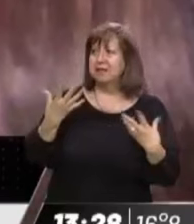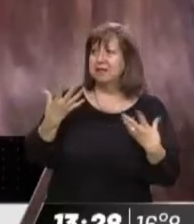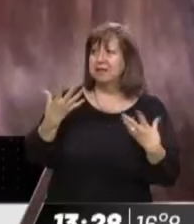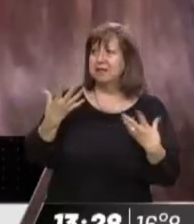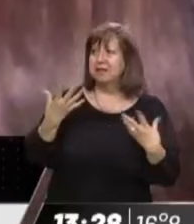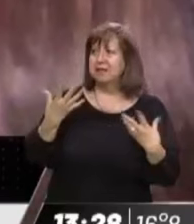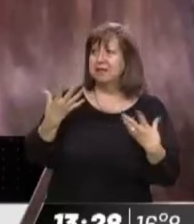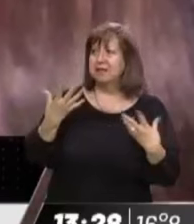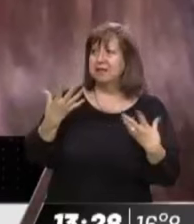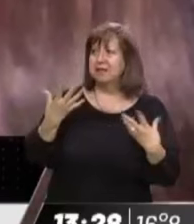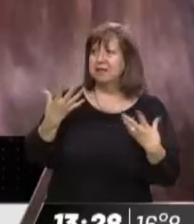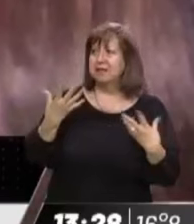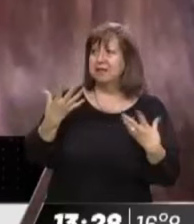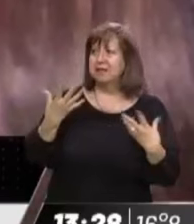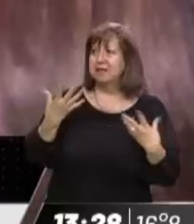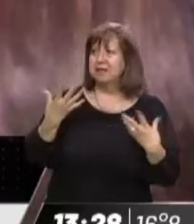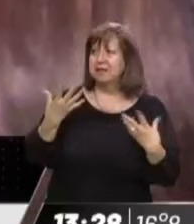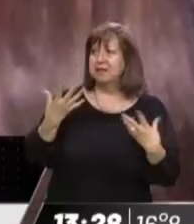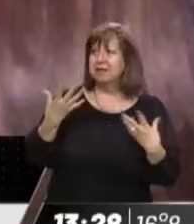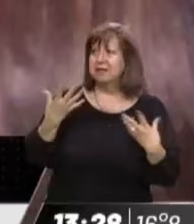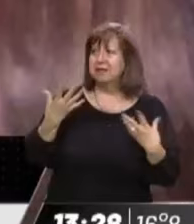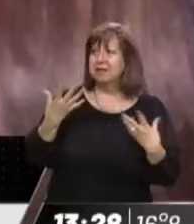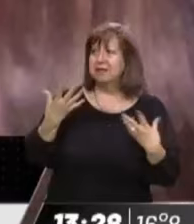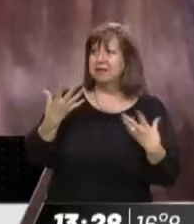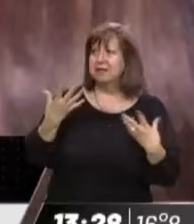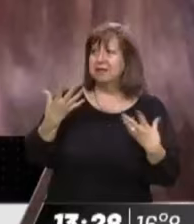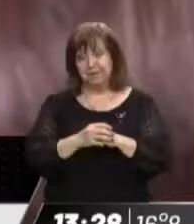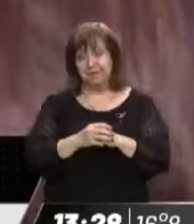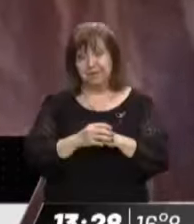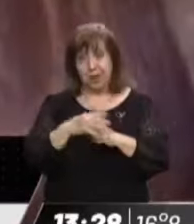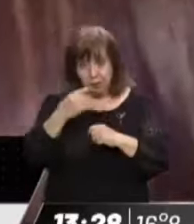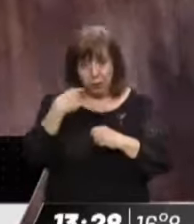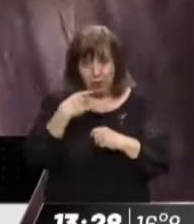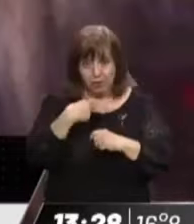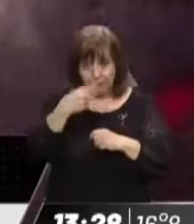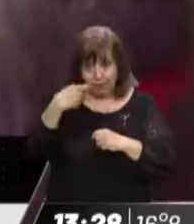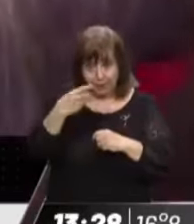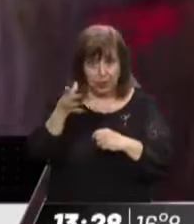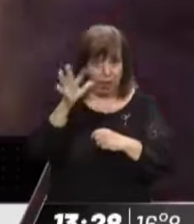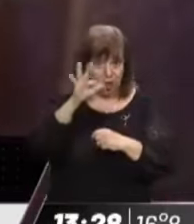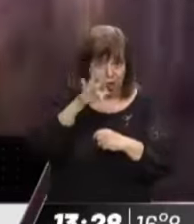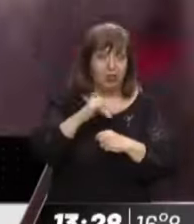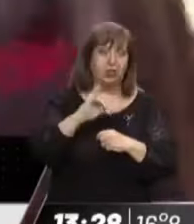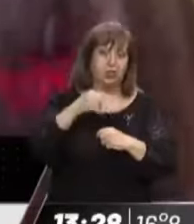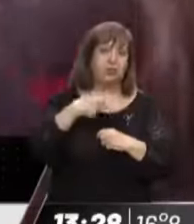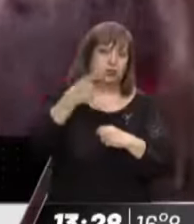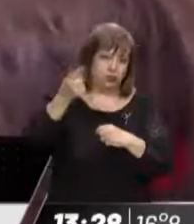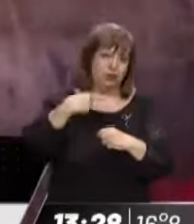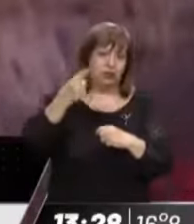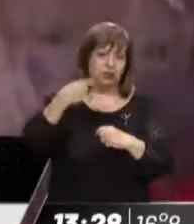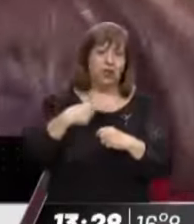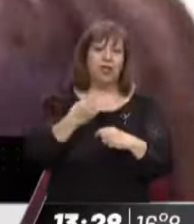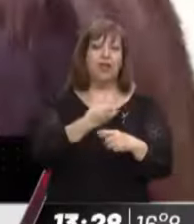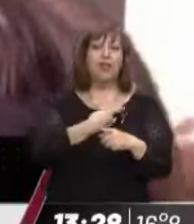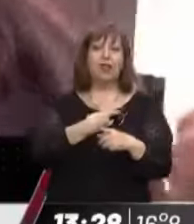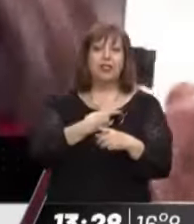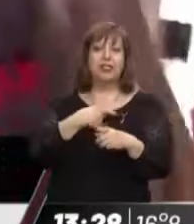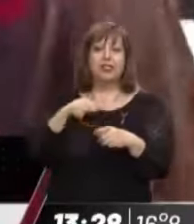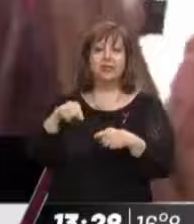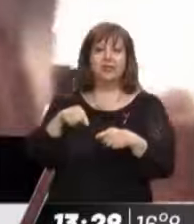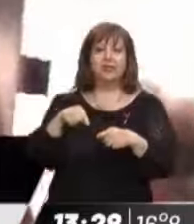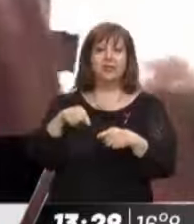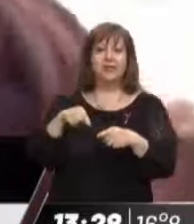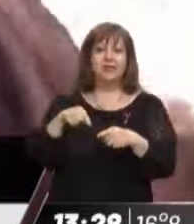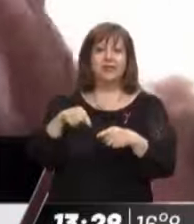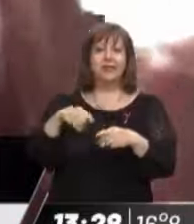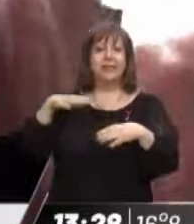Sí, gracias. Chicos, voy a aprovechar para bajarme antes de que suba. Gracias, hasta luego. ¿Por dónde va? ¿Por dónde quedó? He llegado re lejos